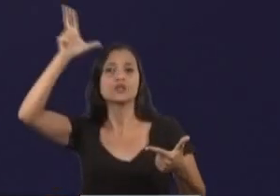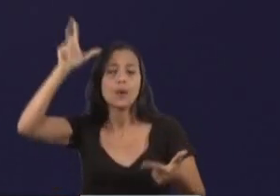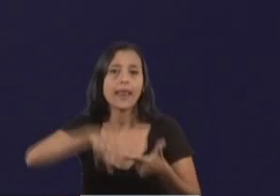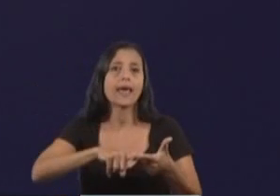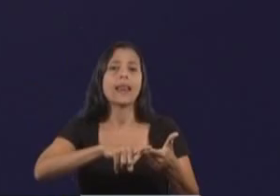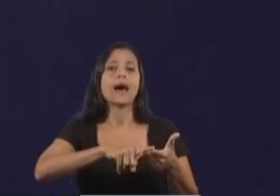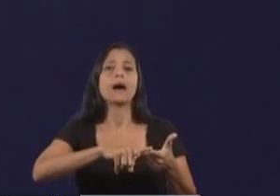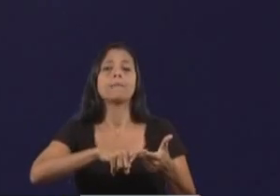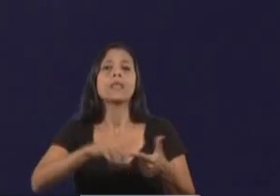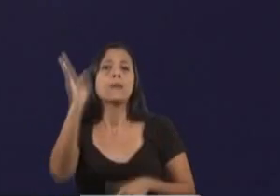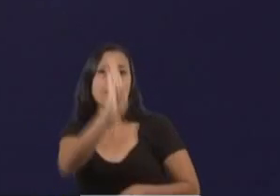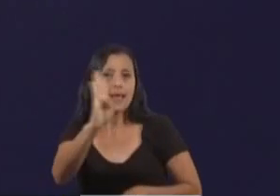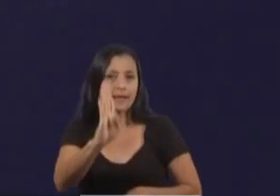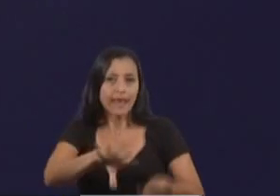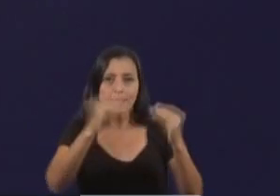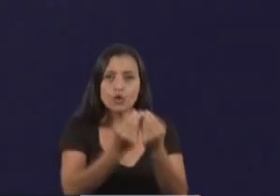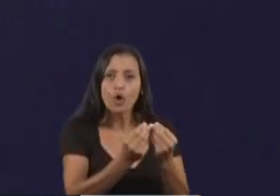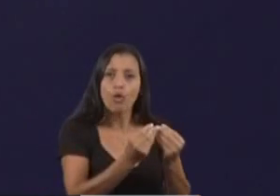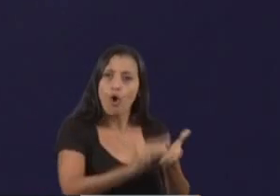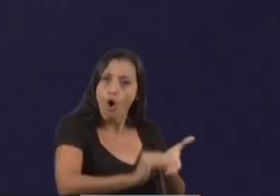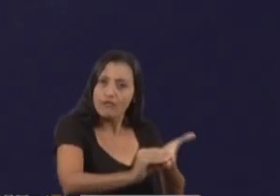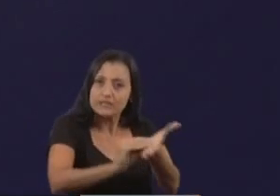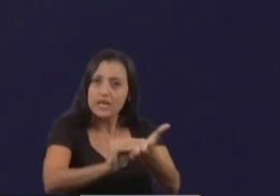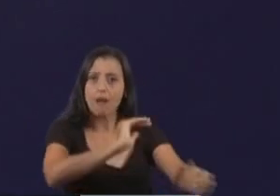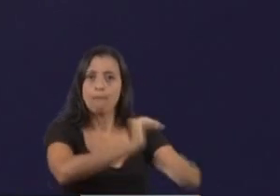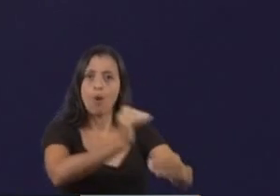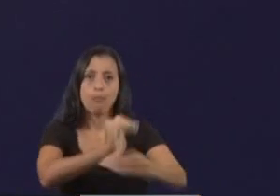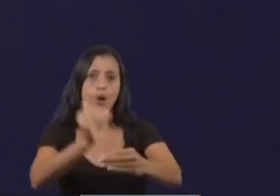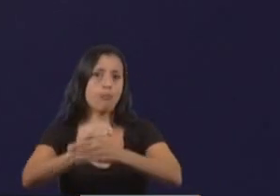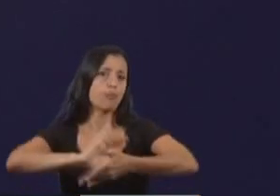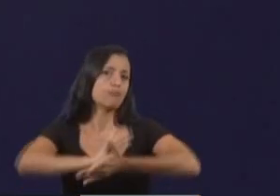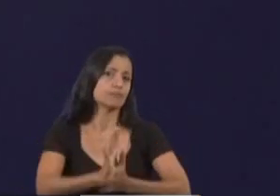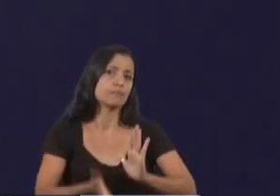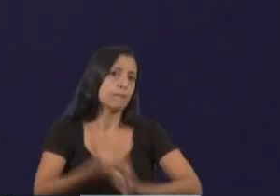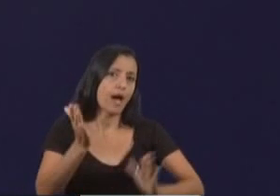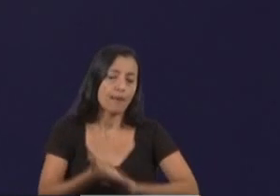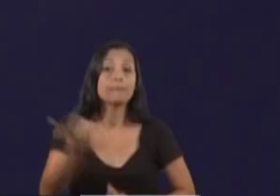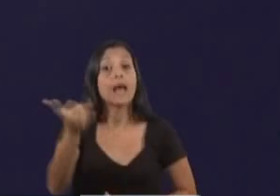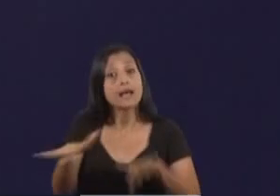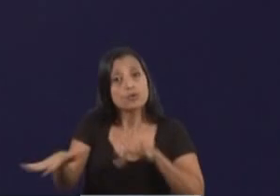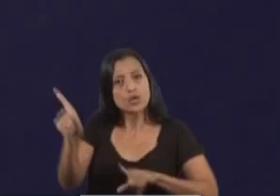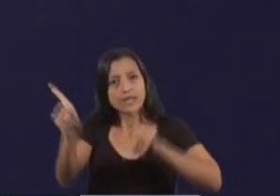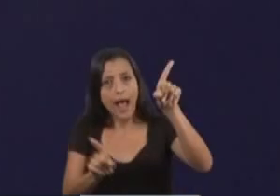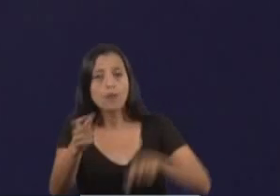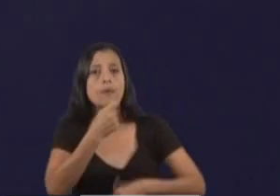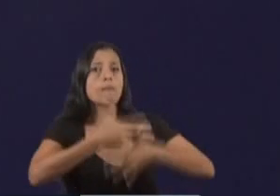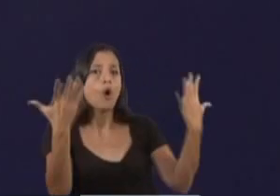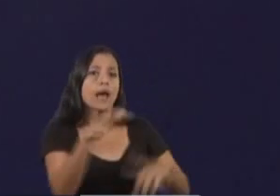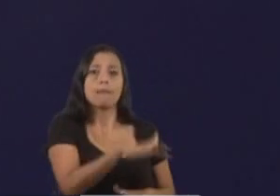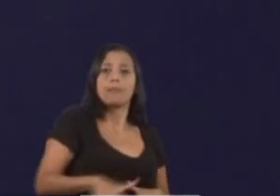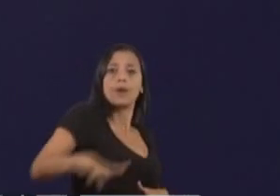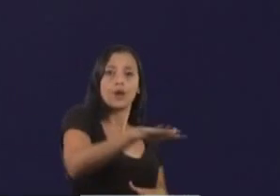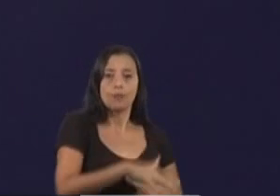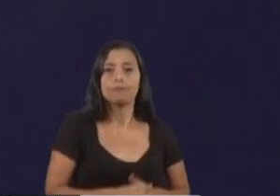la de Berazategui. Estas van a ser eliminadas. Había casos como el de la localidad